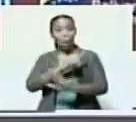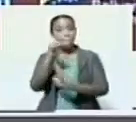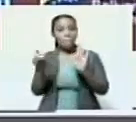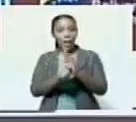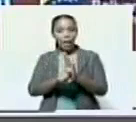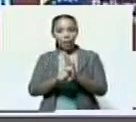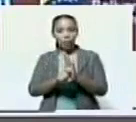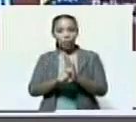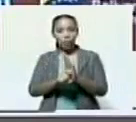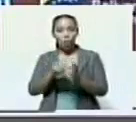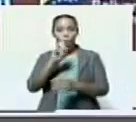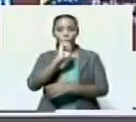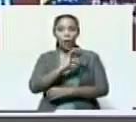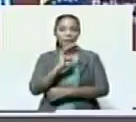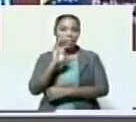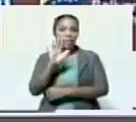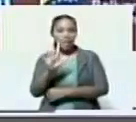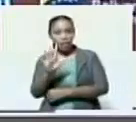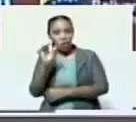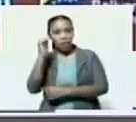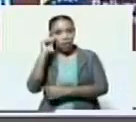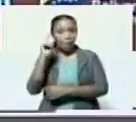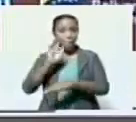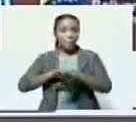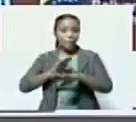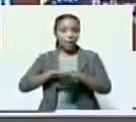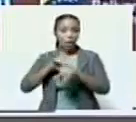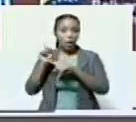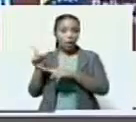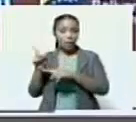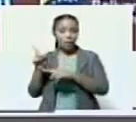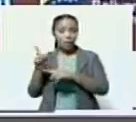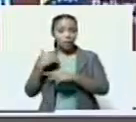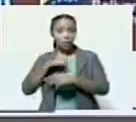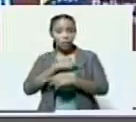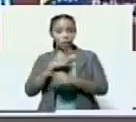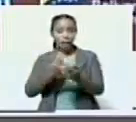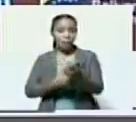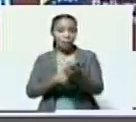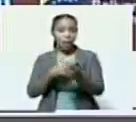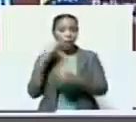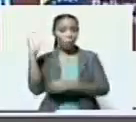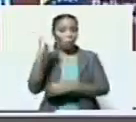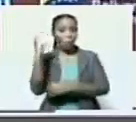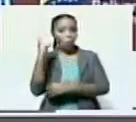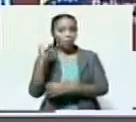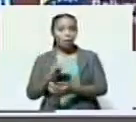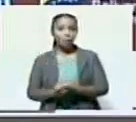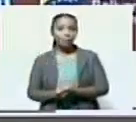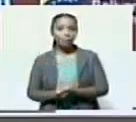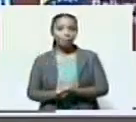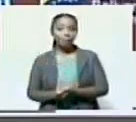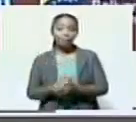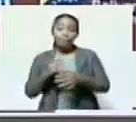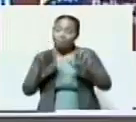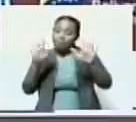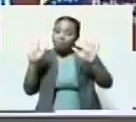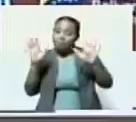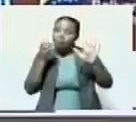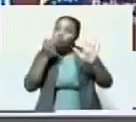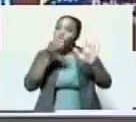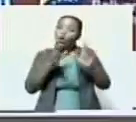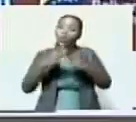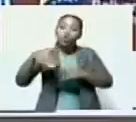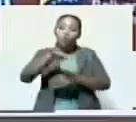En 40, 45 días han ocurrido todas estas cosas en nuestra hermana Colombia. Y por supuesto, bueno, todo